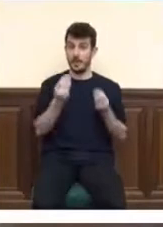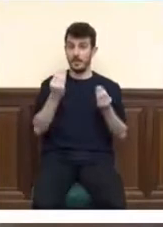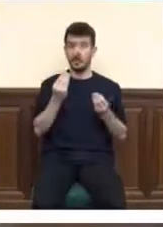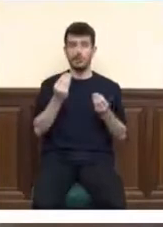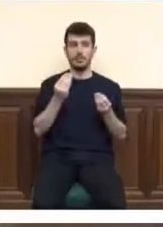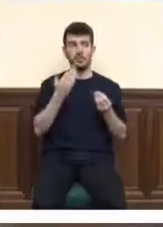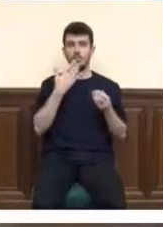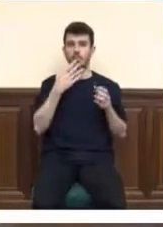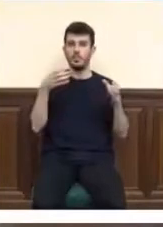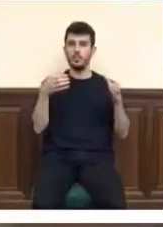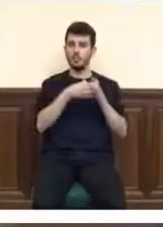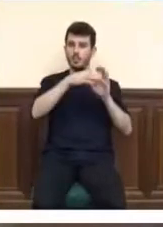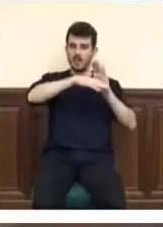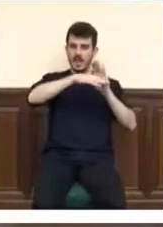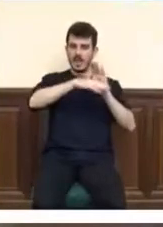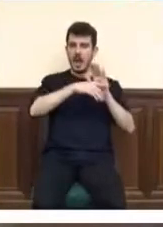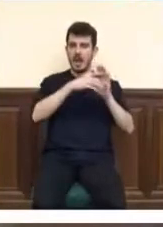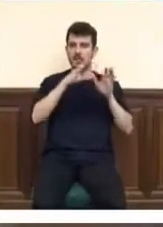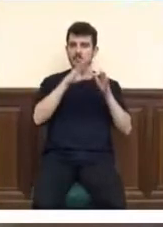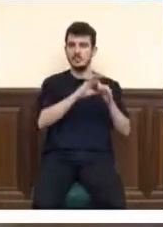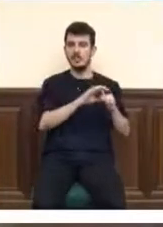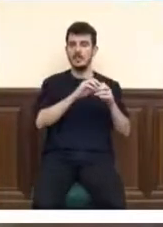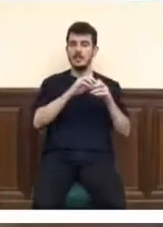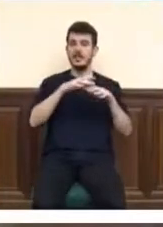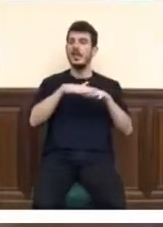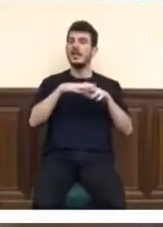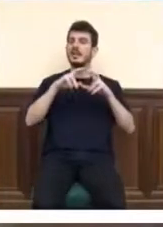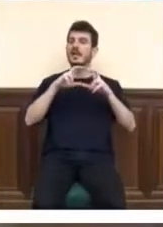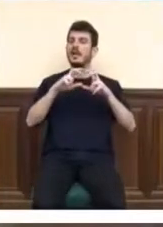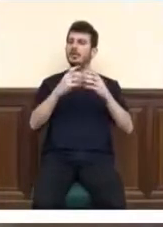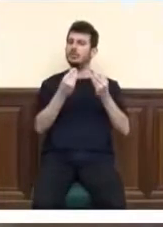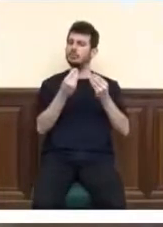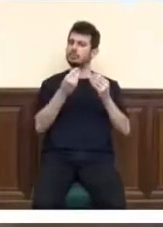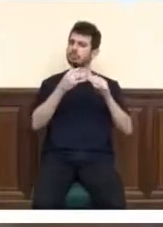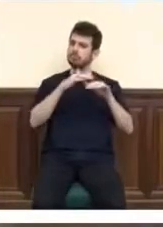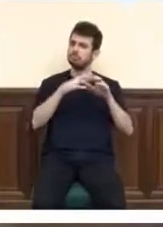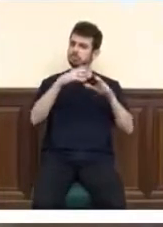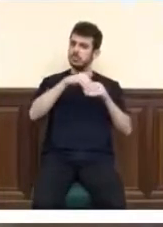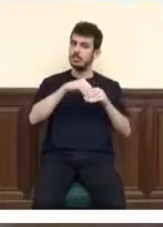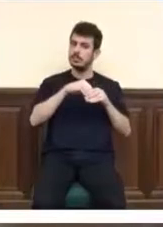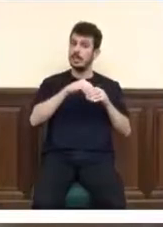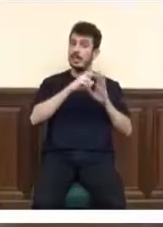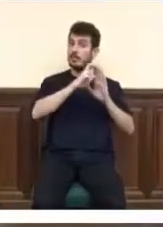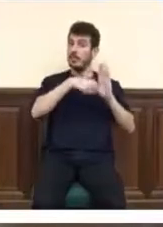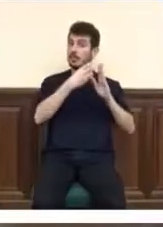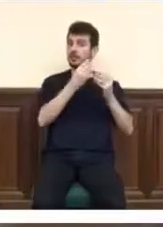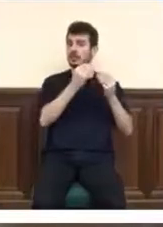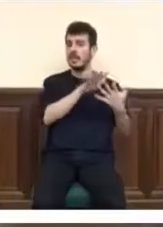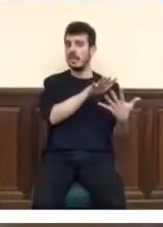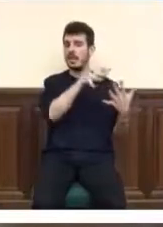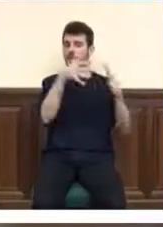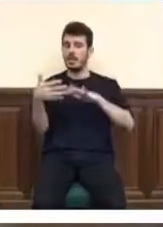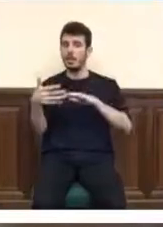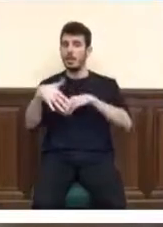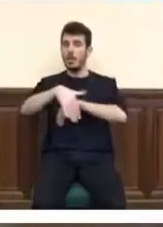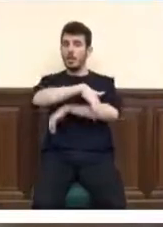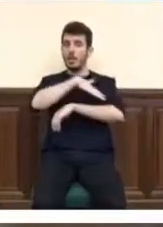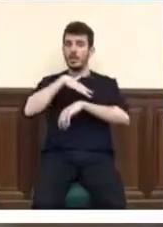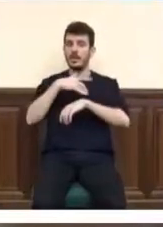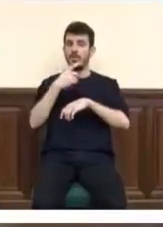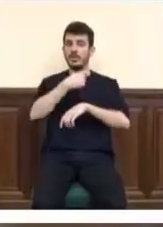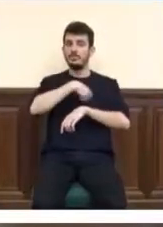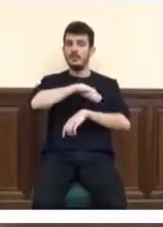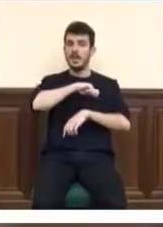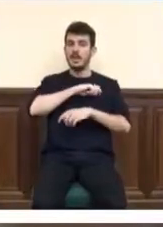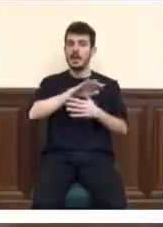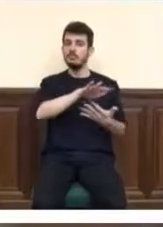paquete de medidas relacionadas con la red de cercanías. Muchas de esas enmiendas fueron transaccionadas con el Gobierno de